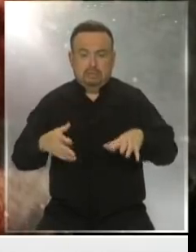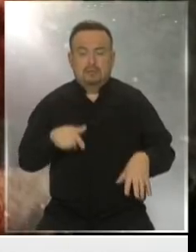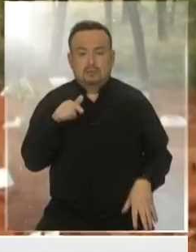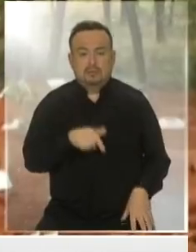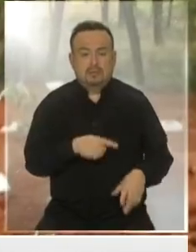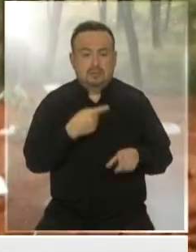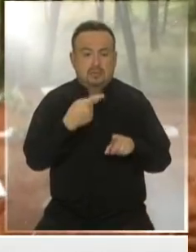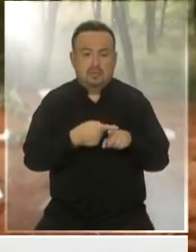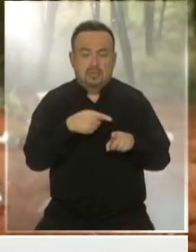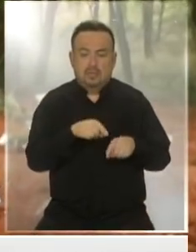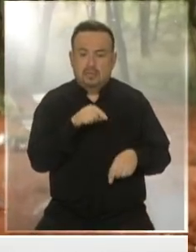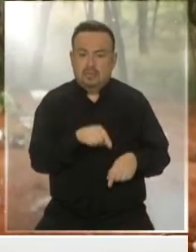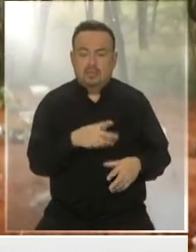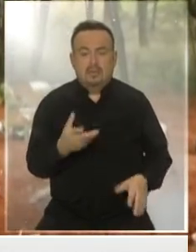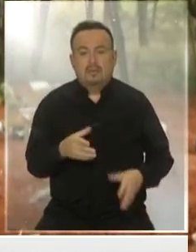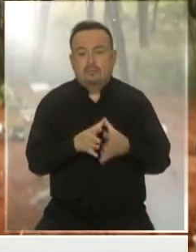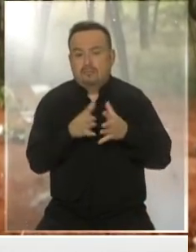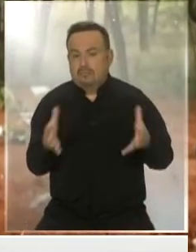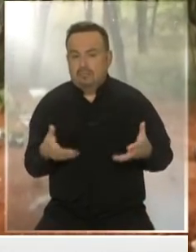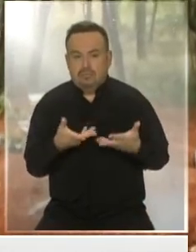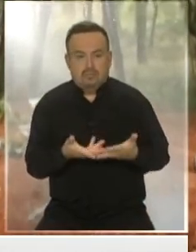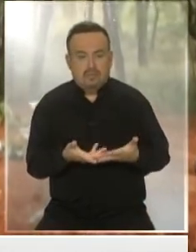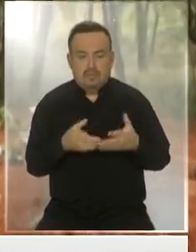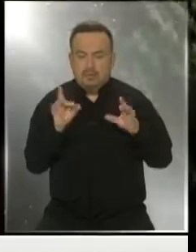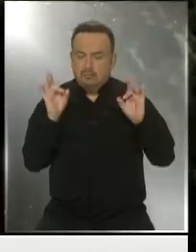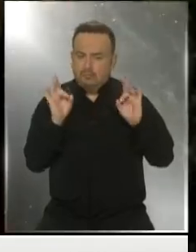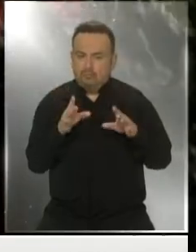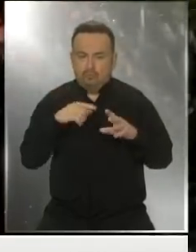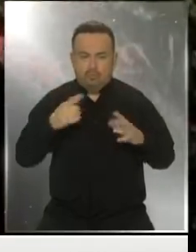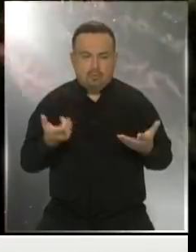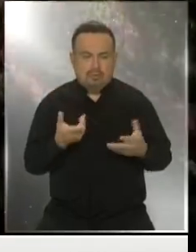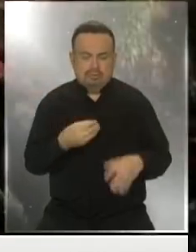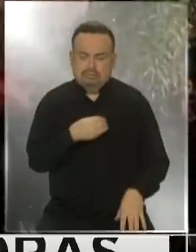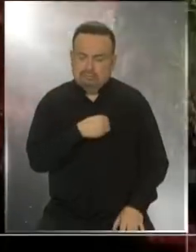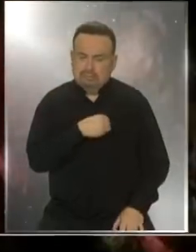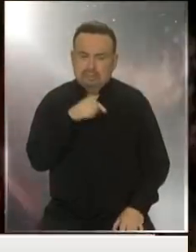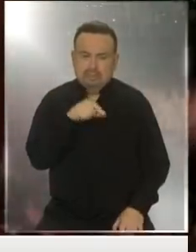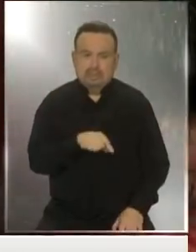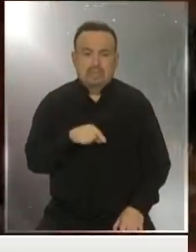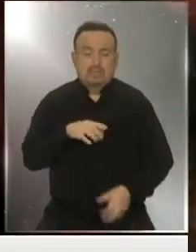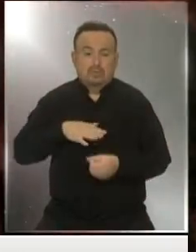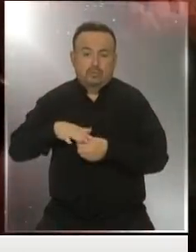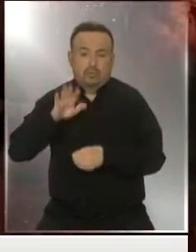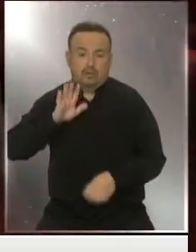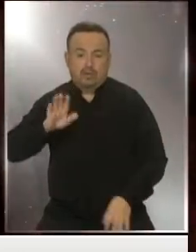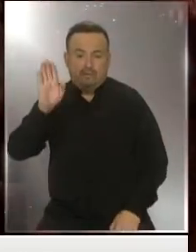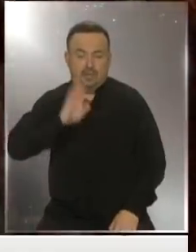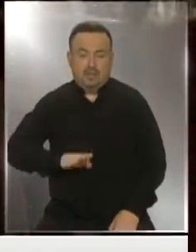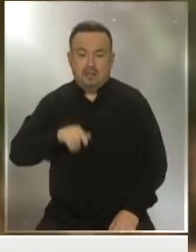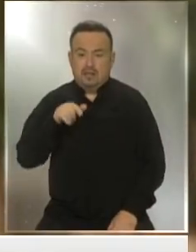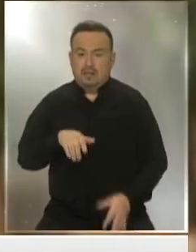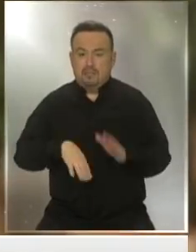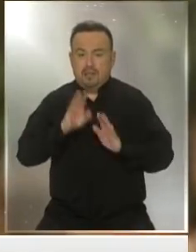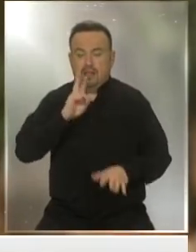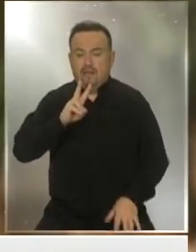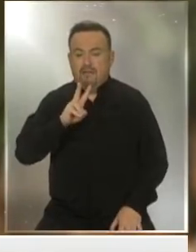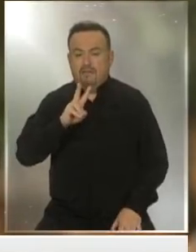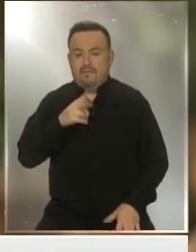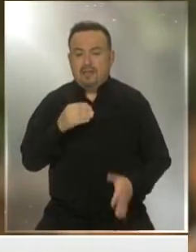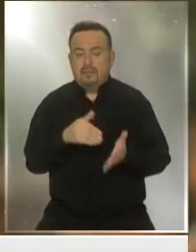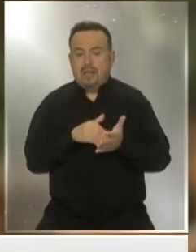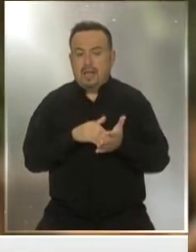el cementerio Vila Formosa se ha transformado en símbolo de la triste realidad que vive Brasil, un país donde más de